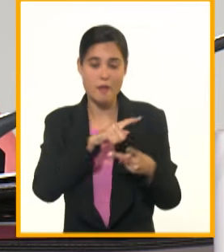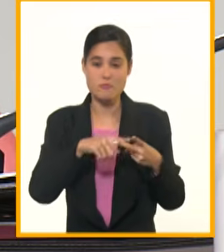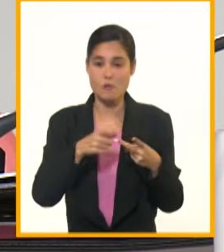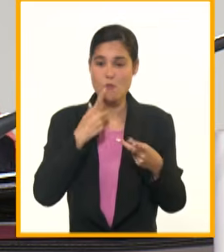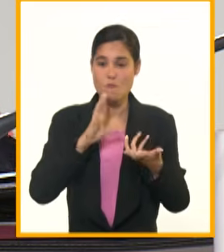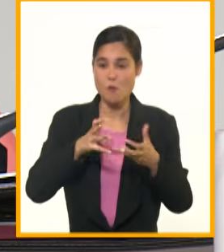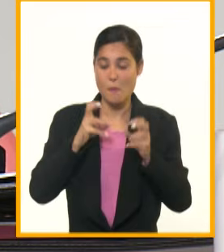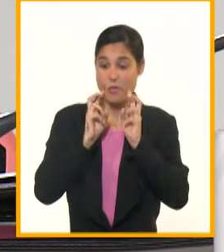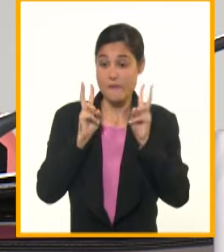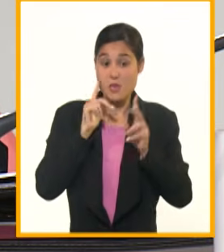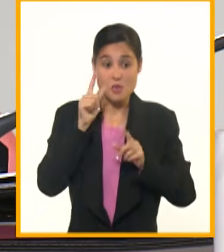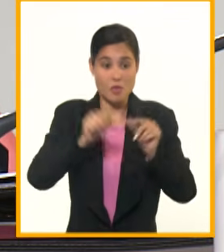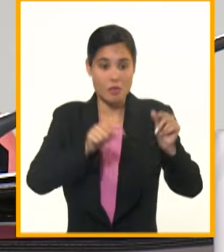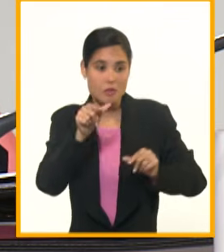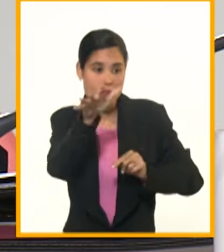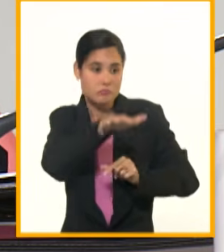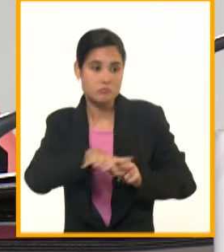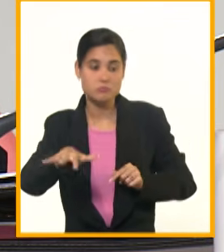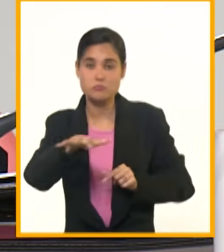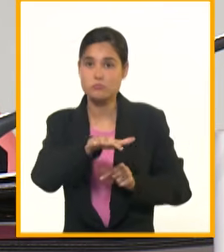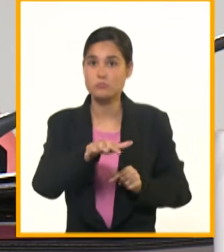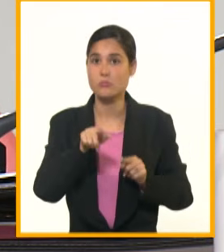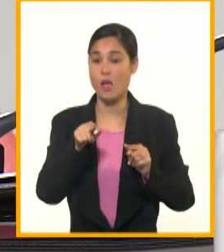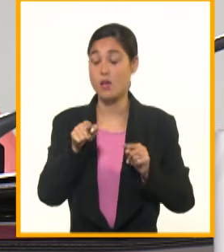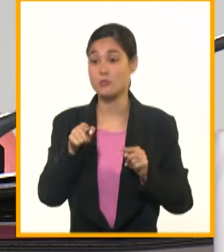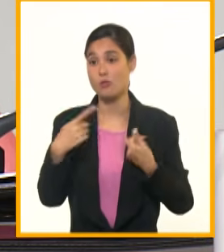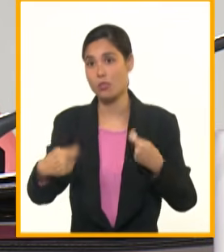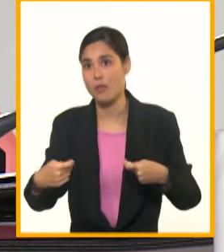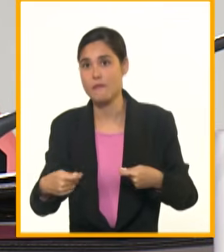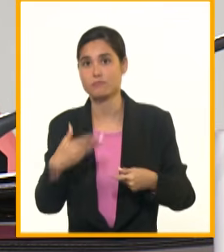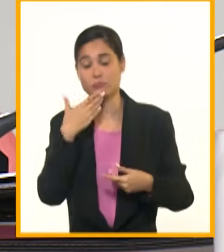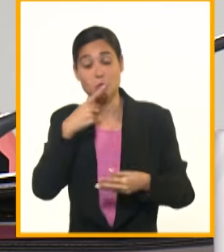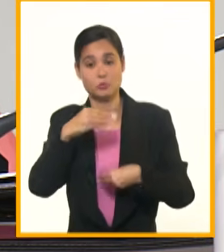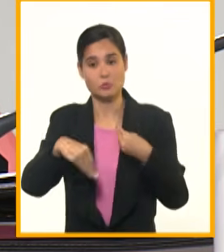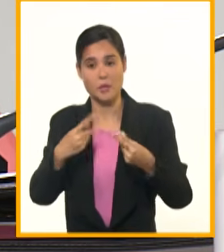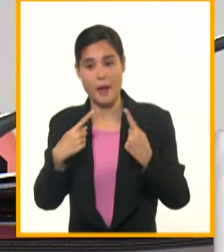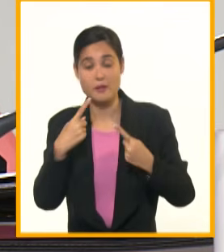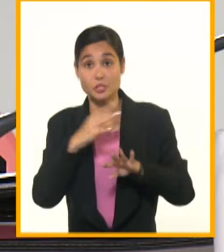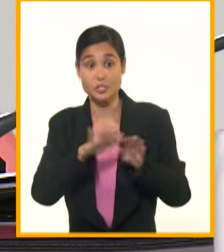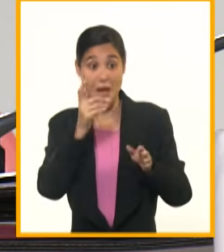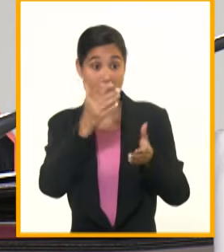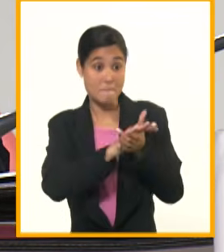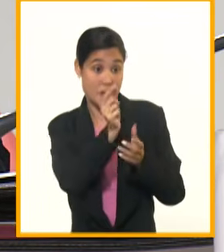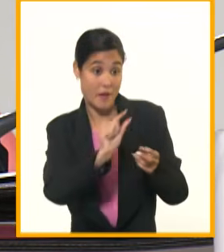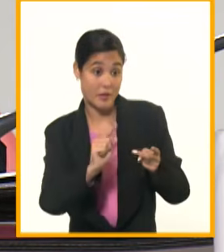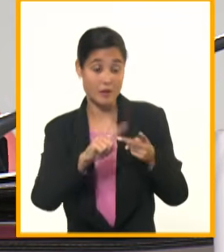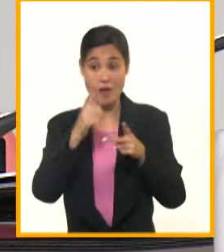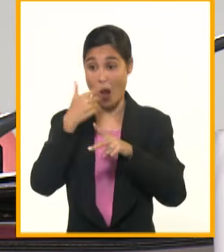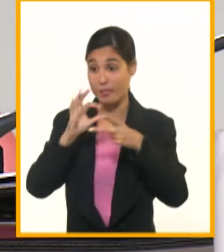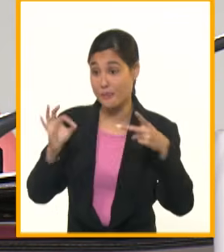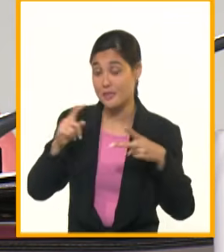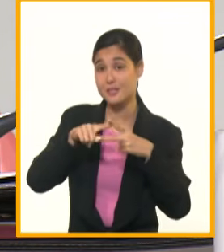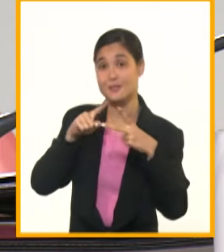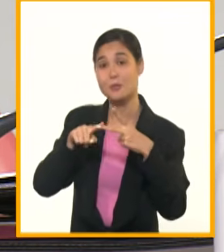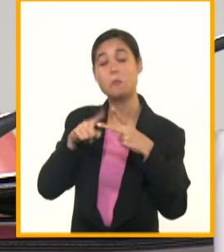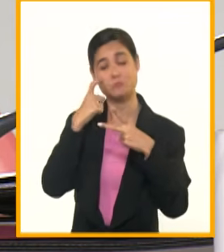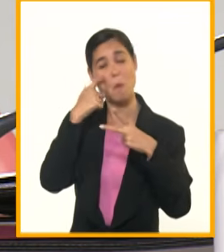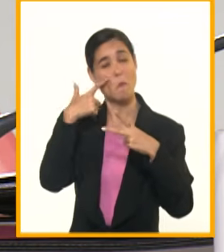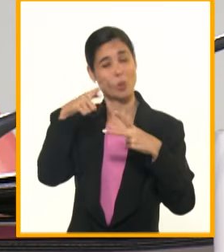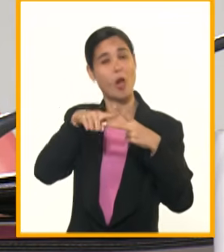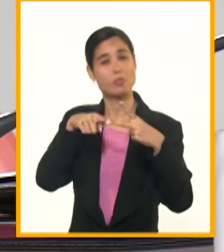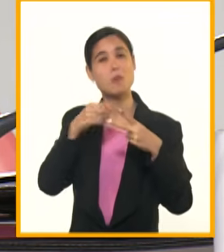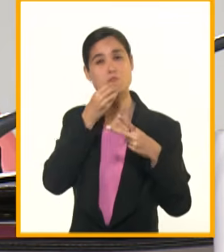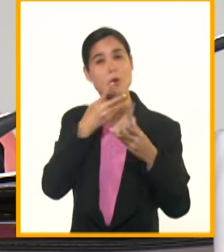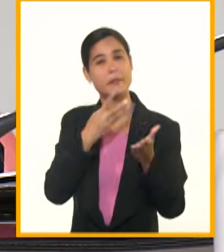cada uno de nuestros ciudadanos, pues se materialice y estas dos provincias son una expresión de que hay potencialidades y hay posibilidades